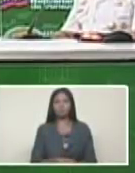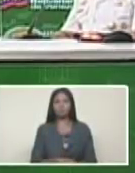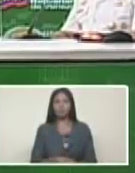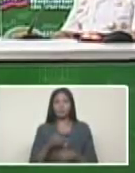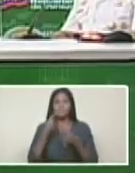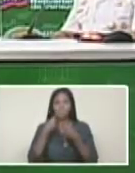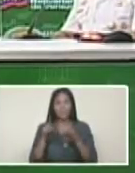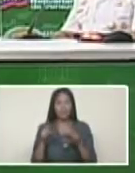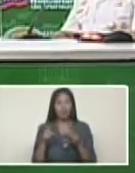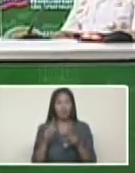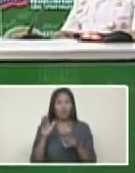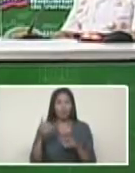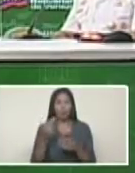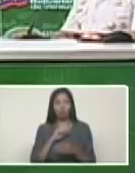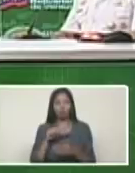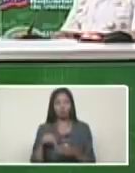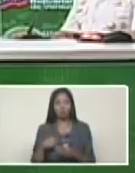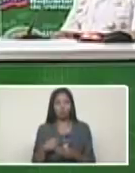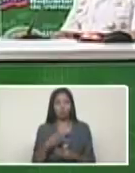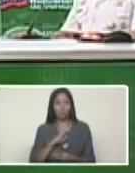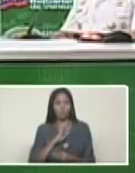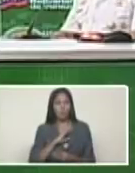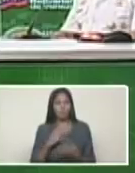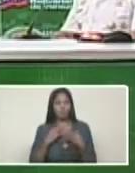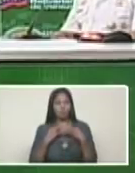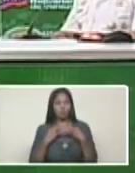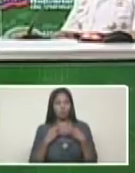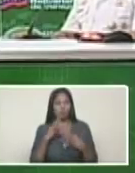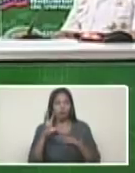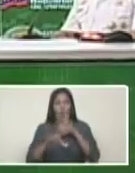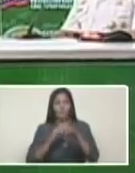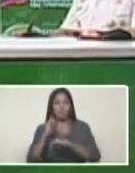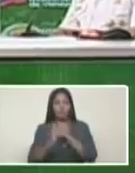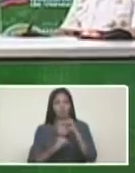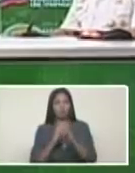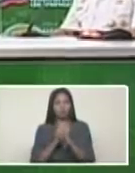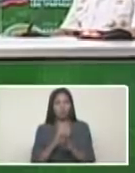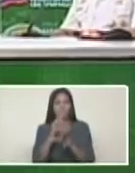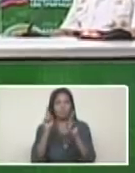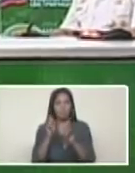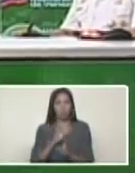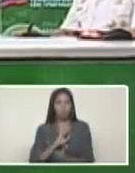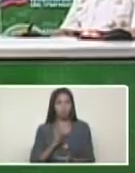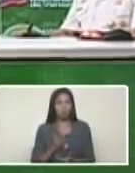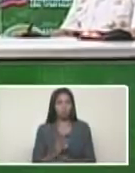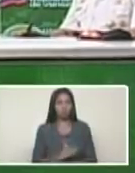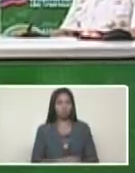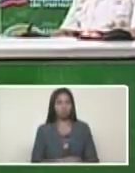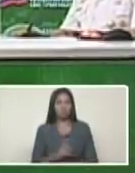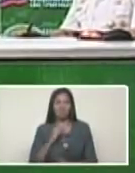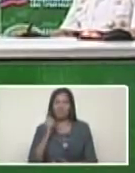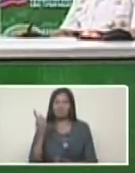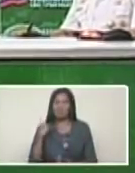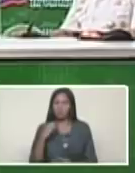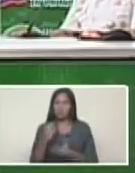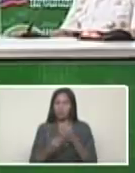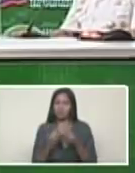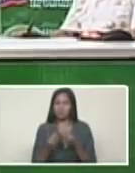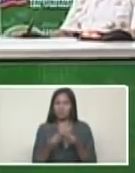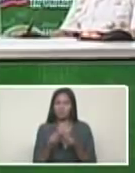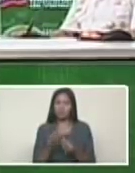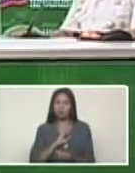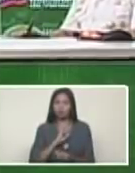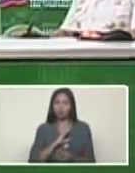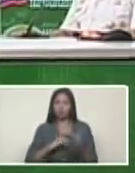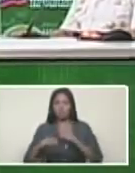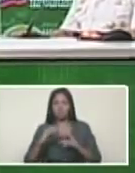Pero ¿cuándo vamos a hacer la materia prima nosotros y no comprarla en el exterior? Es mi pregunta. ¿Qué tenemos que hacer para